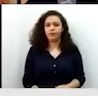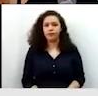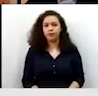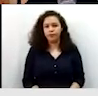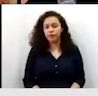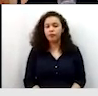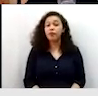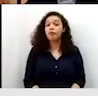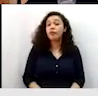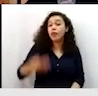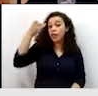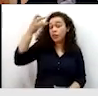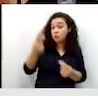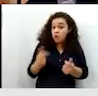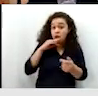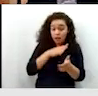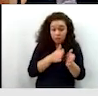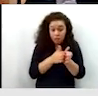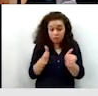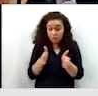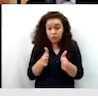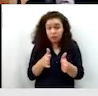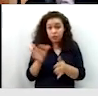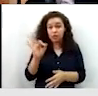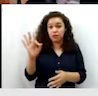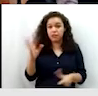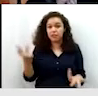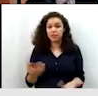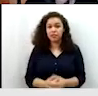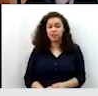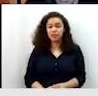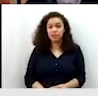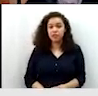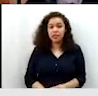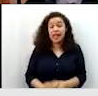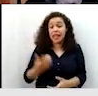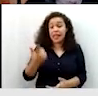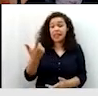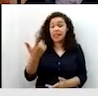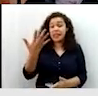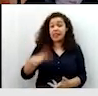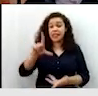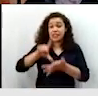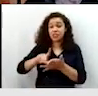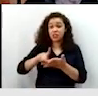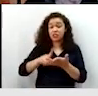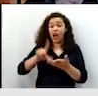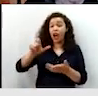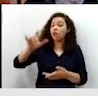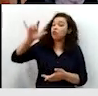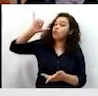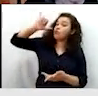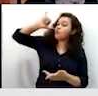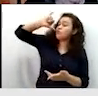En un tiempo muy corto, ¿eh? E inclusive pueden hasta zumbarse 10 litros de agua en un día, ¿eh? Pero así como lo están